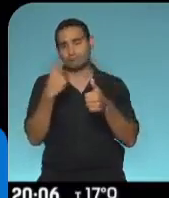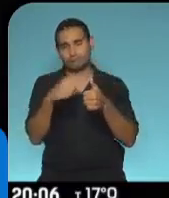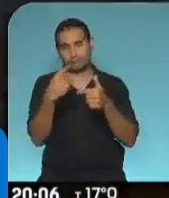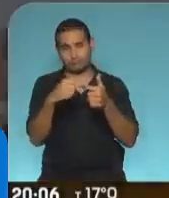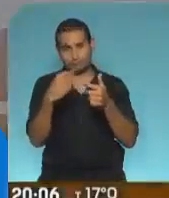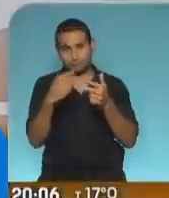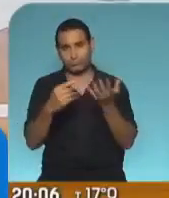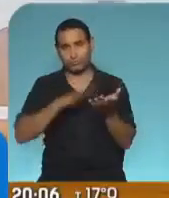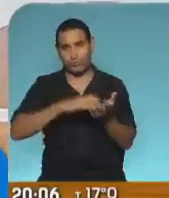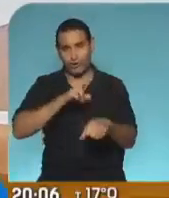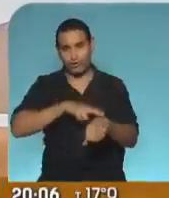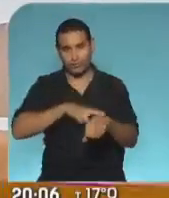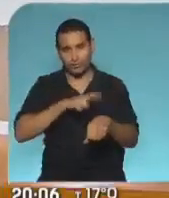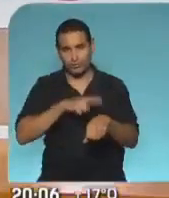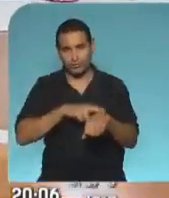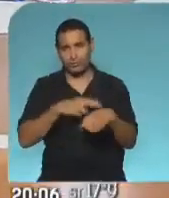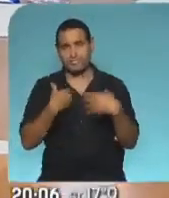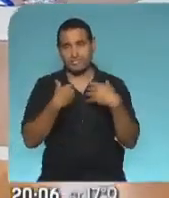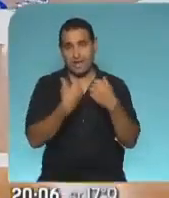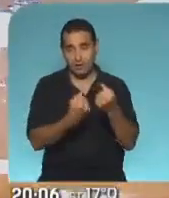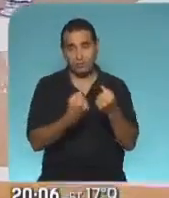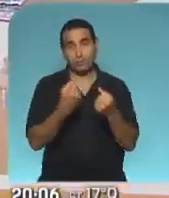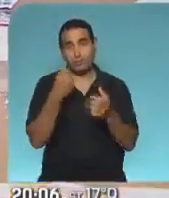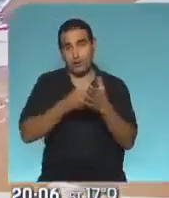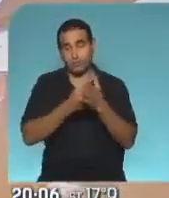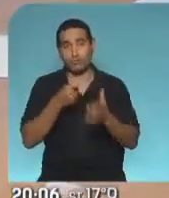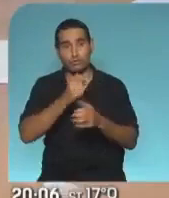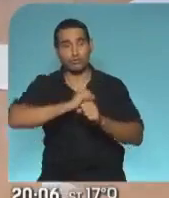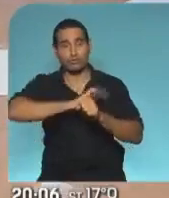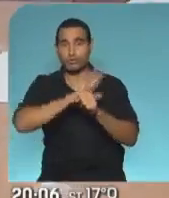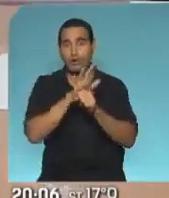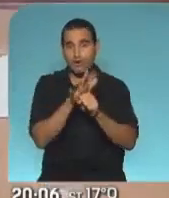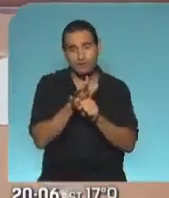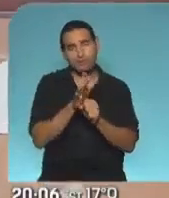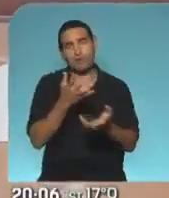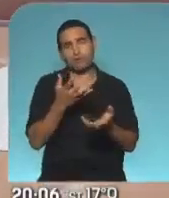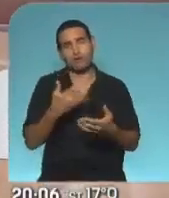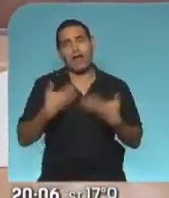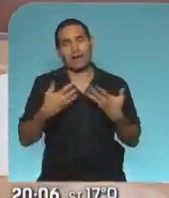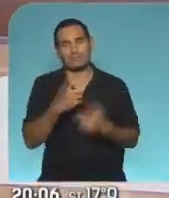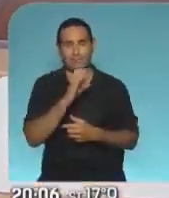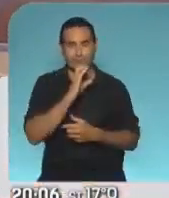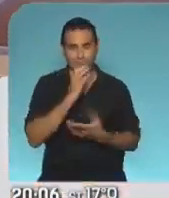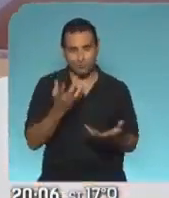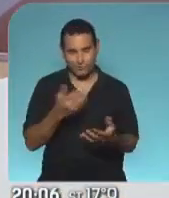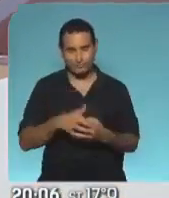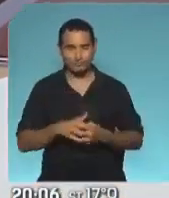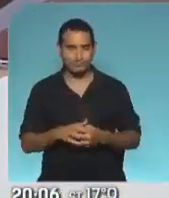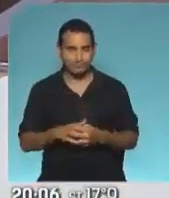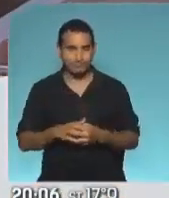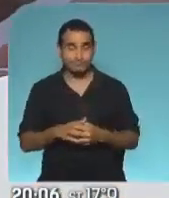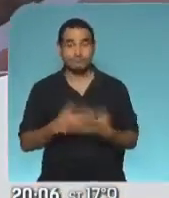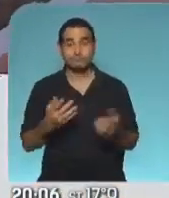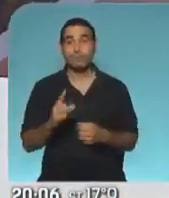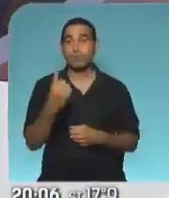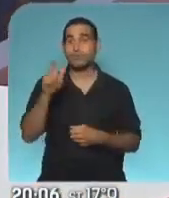que ver con las recomendaciones sociales para poder enfrentar el coronavirus con una sonrisa y con responsabilidad, claro está. Por eso